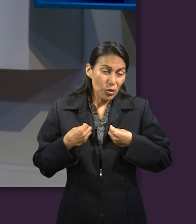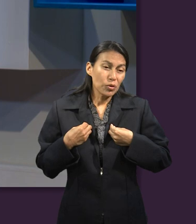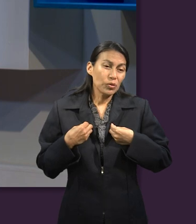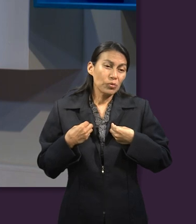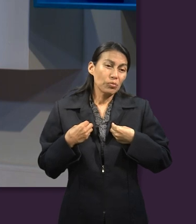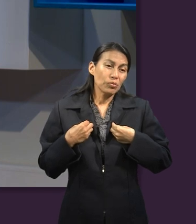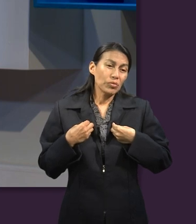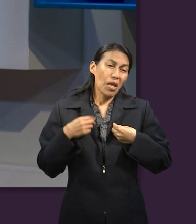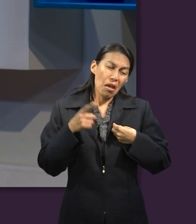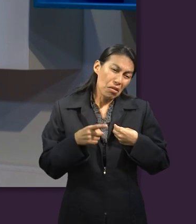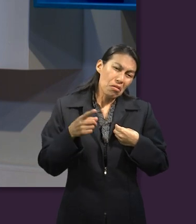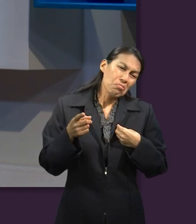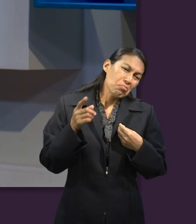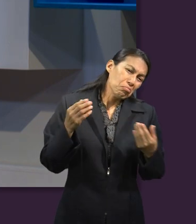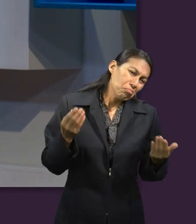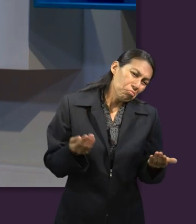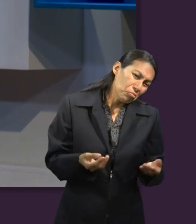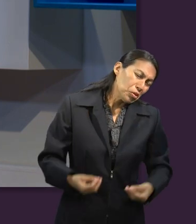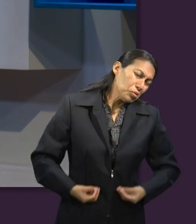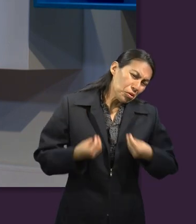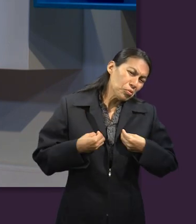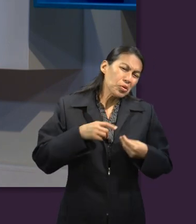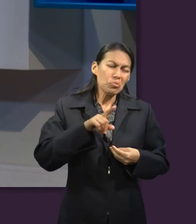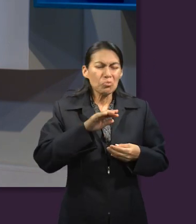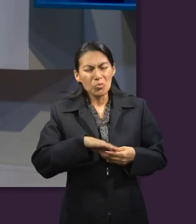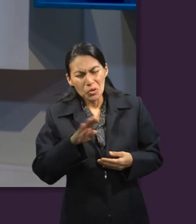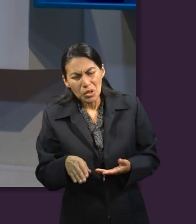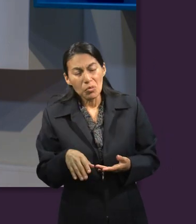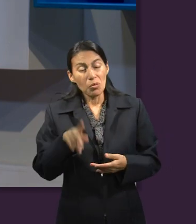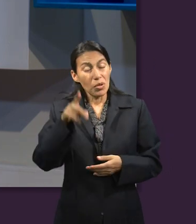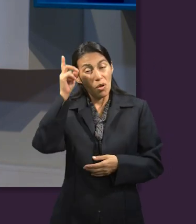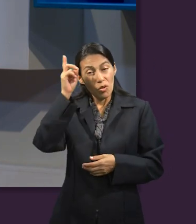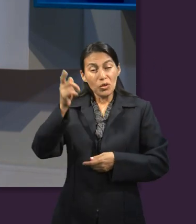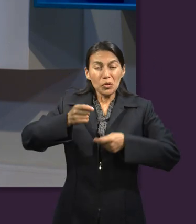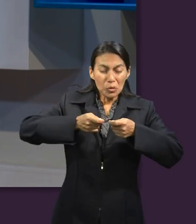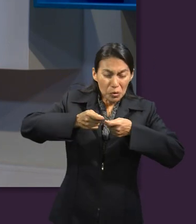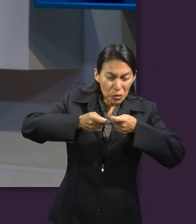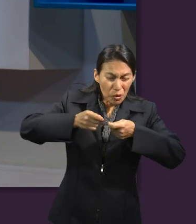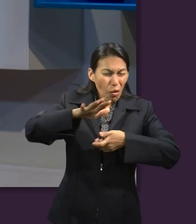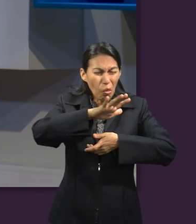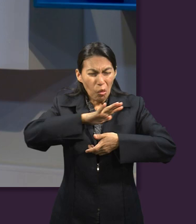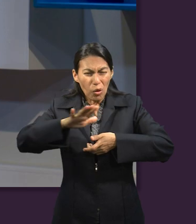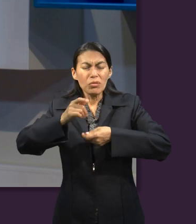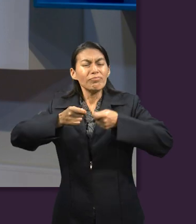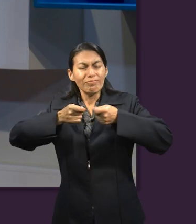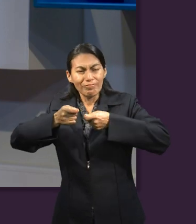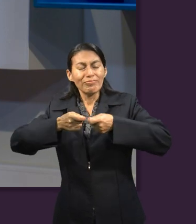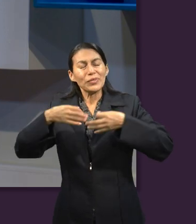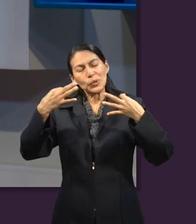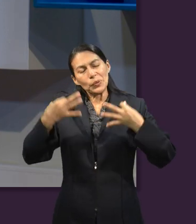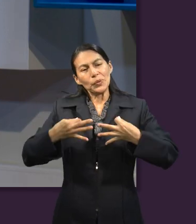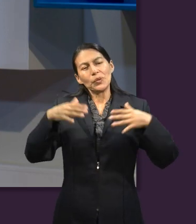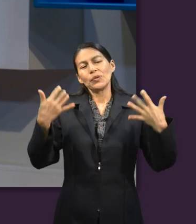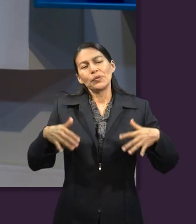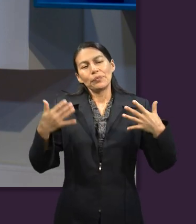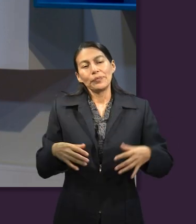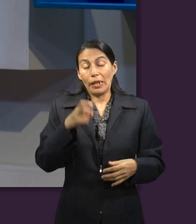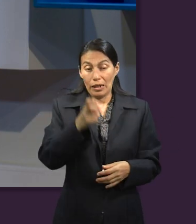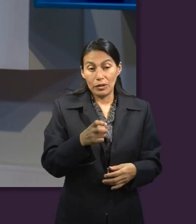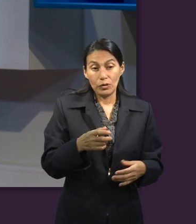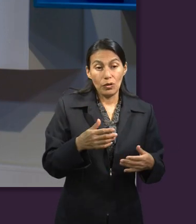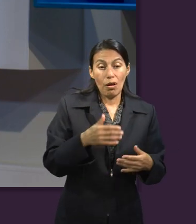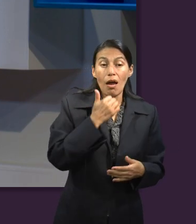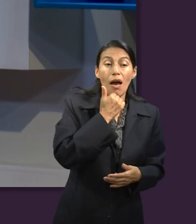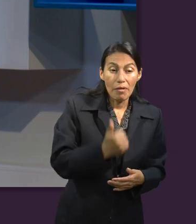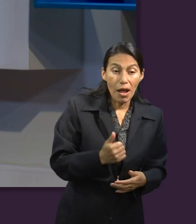estamos de pasada por esta tierra en esta vida siempre dios tiene el control verdad y eso fue